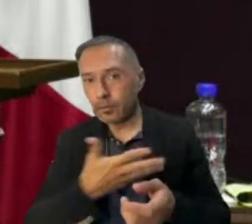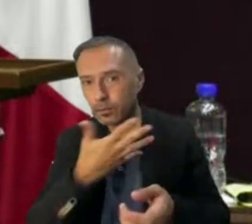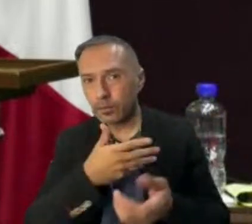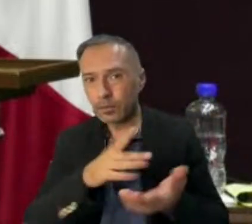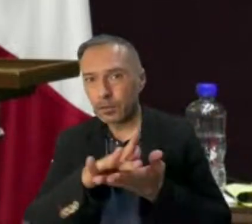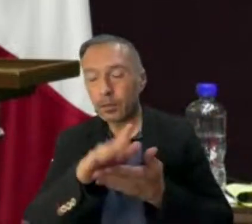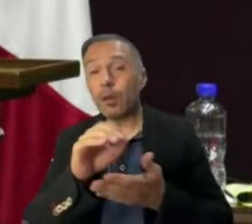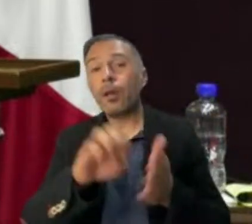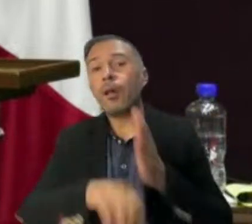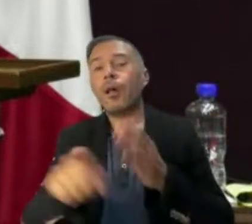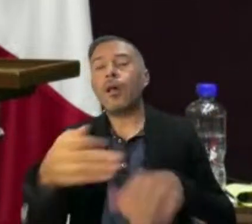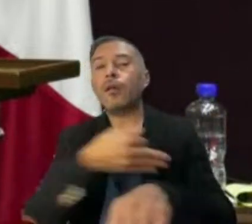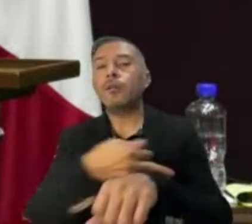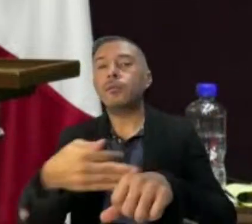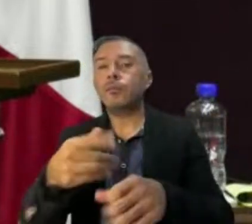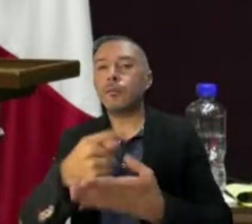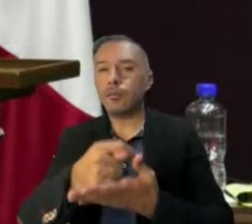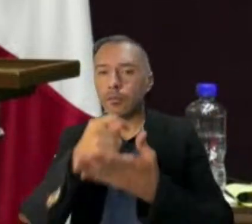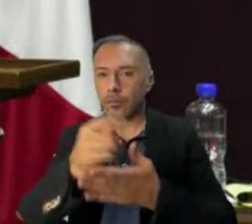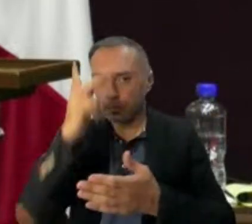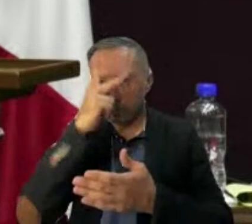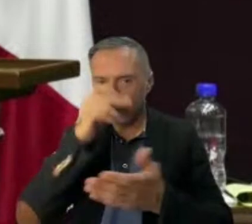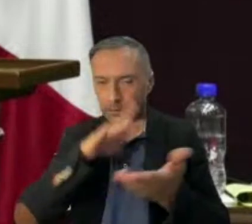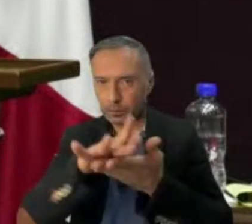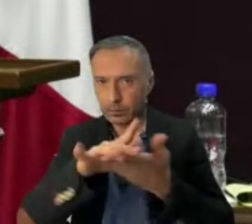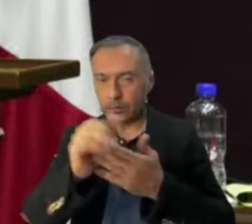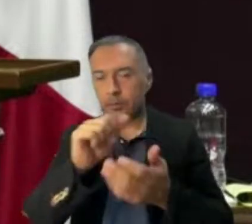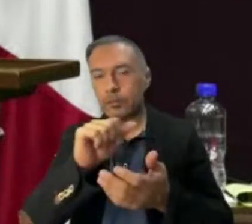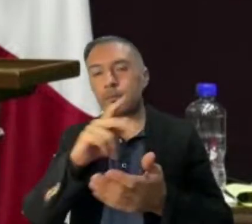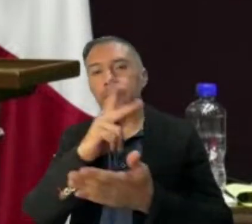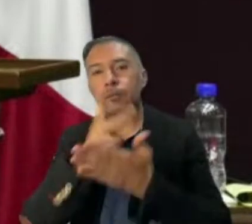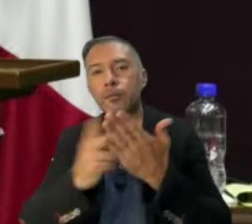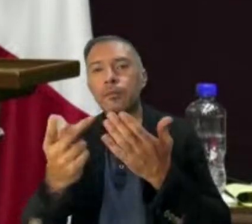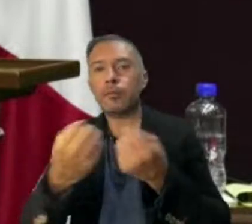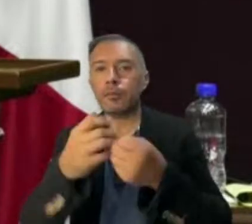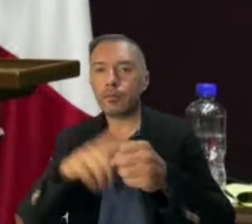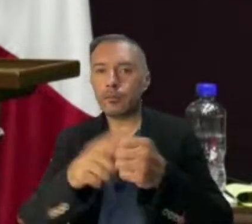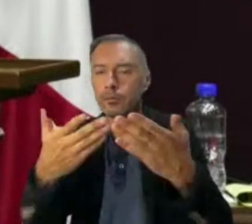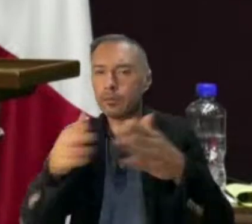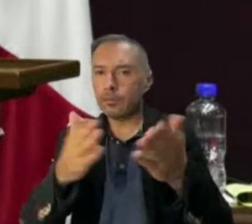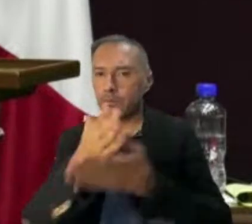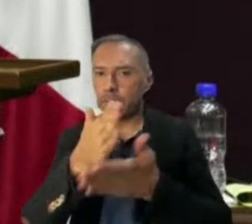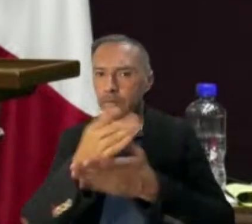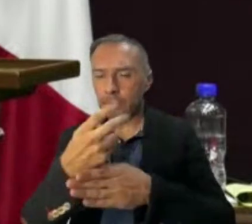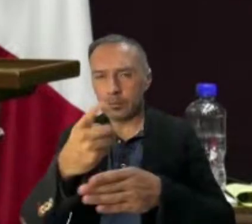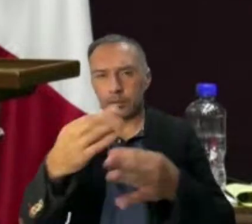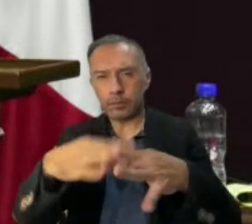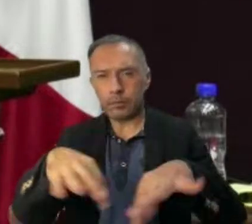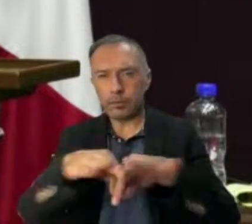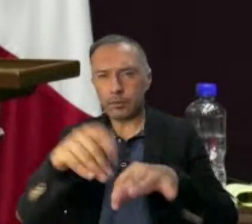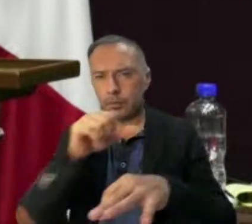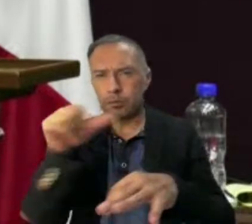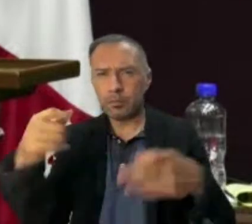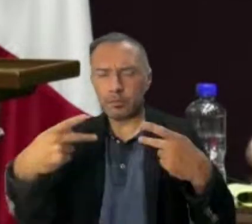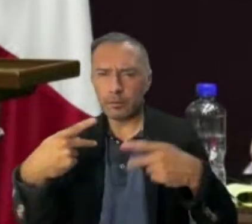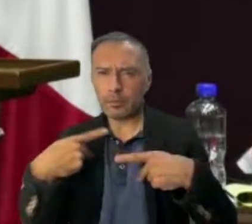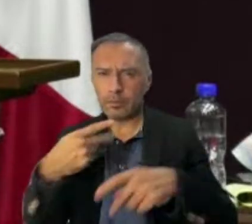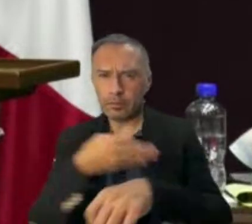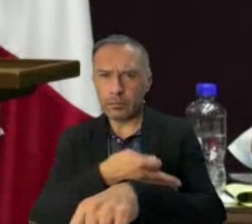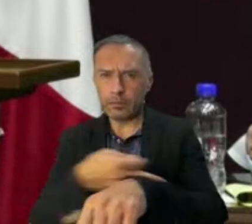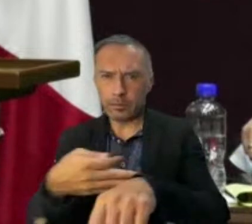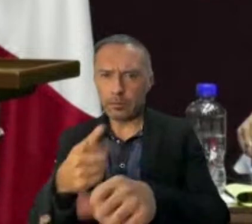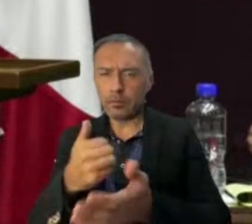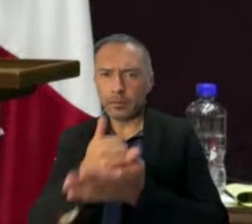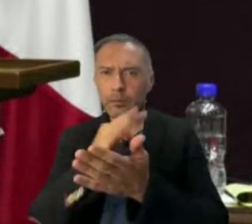terapia familiar, la asesoría legal y el acceso a los programas sociales pueden ser fundamentales para ayudar a las familias a enfrentar y superar estos